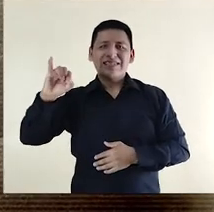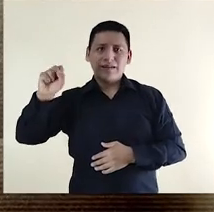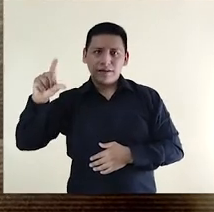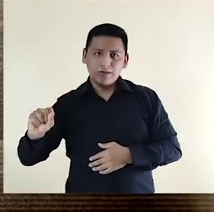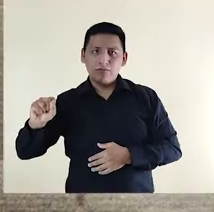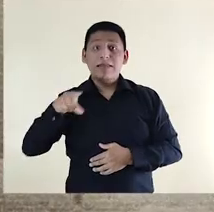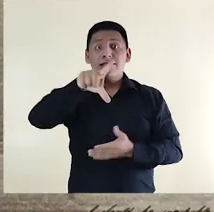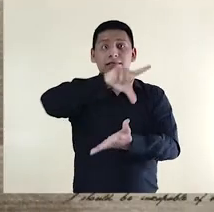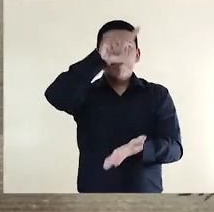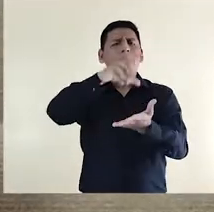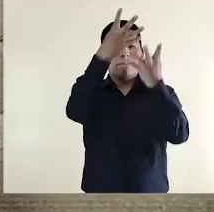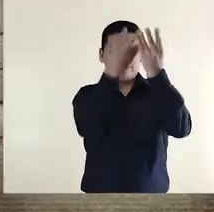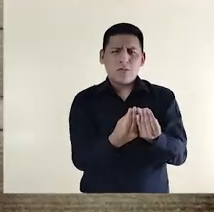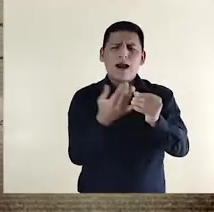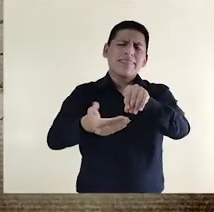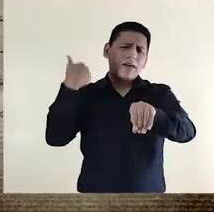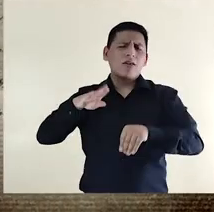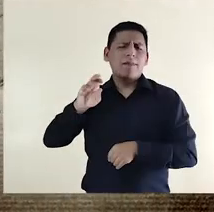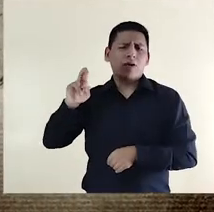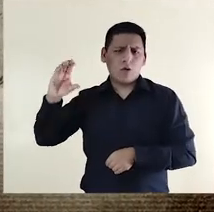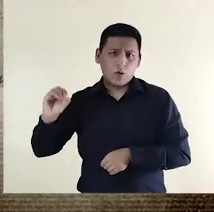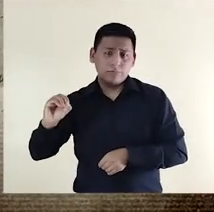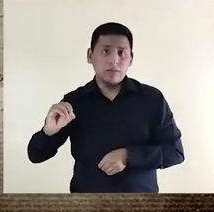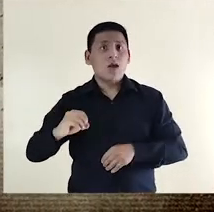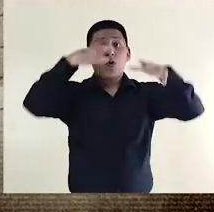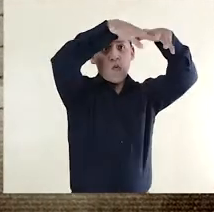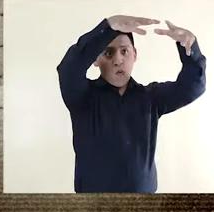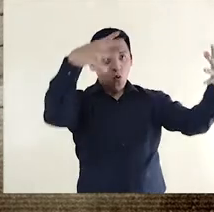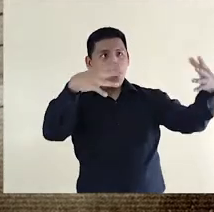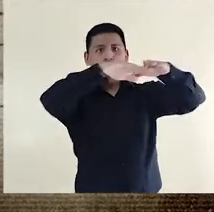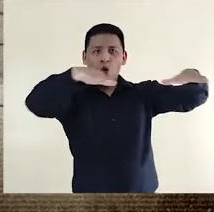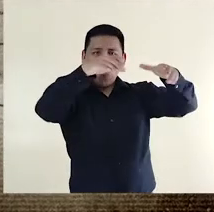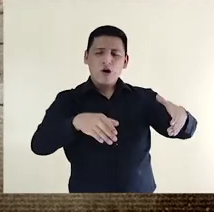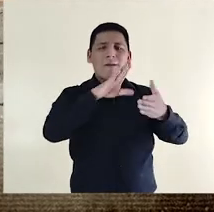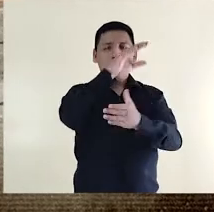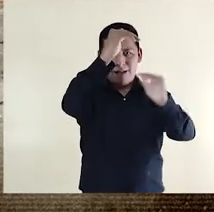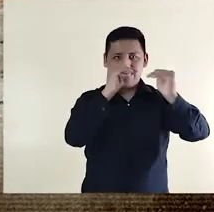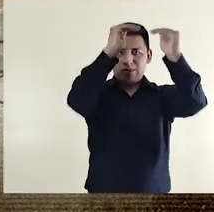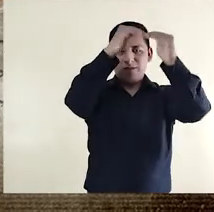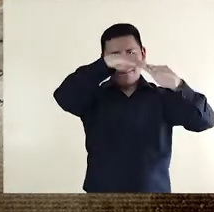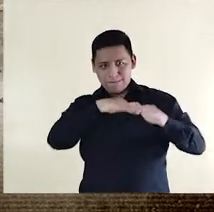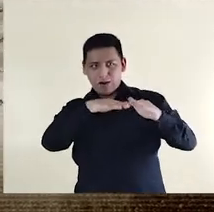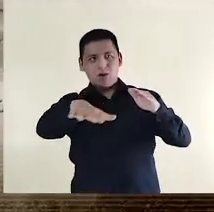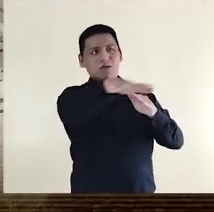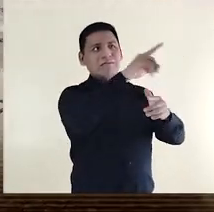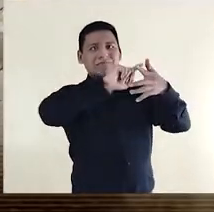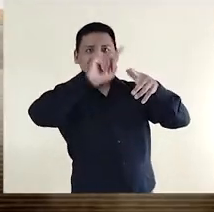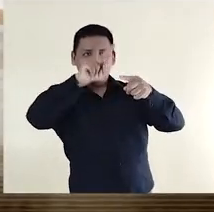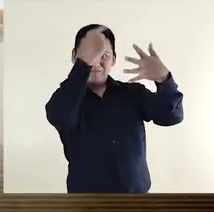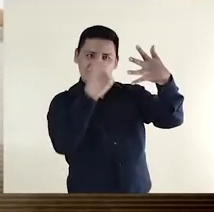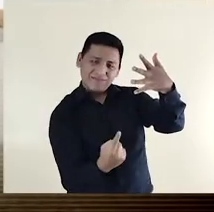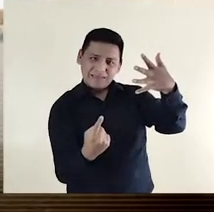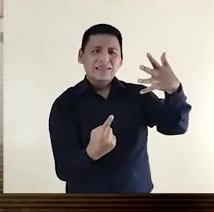una de las pocas que aún quedan en Lima, anterior al barroco. Tiene cúpula, coro alto y bajo, y altares interesantes. Y